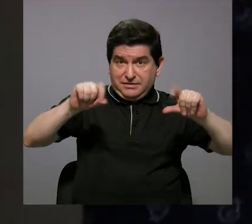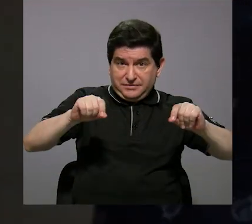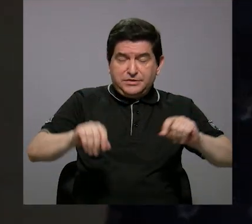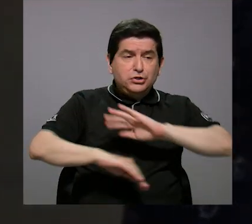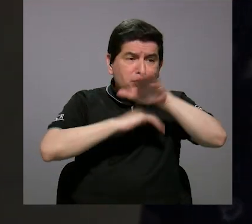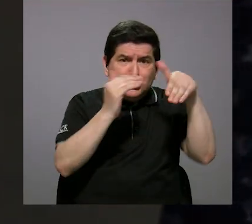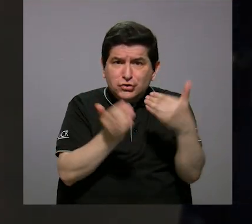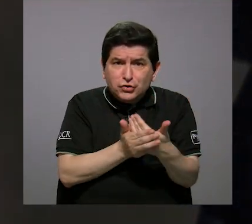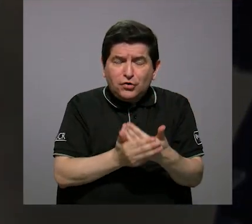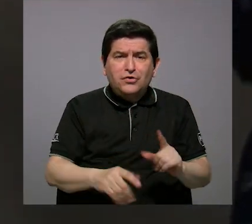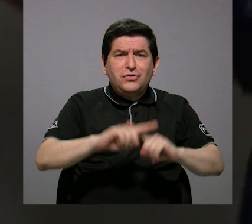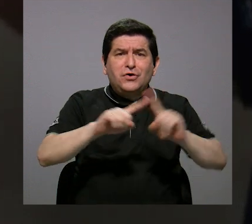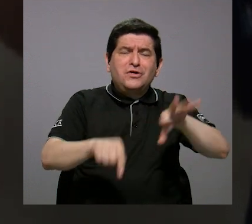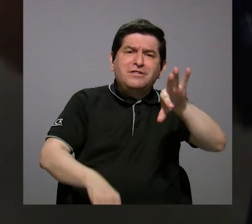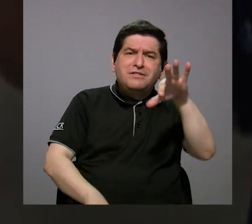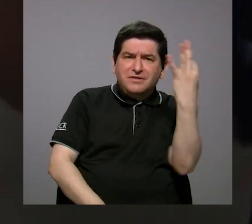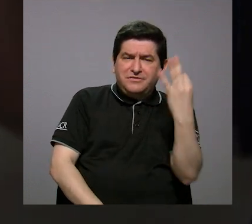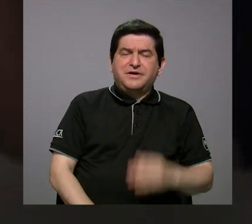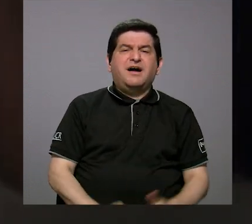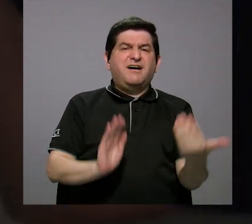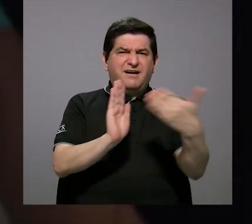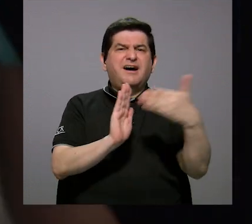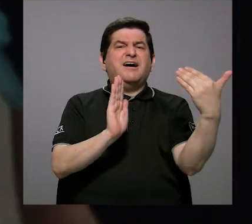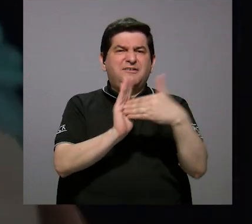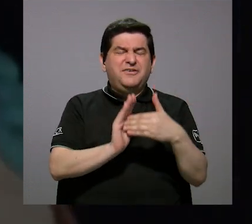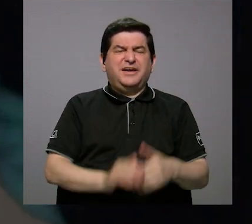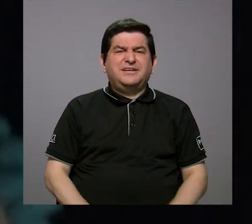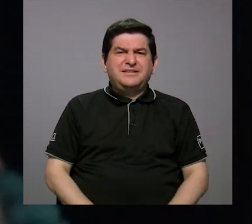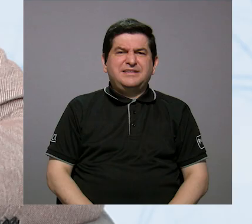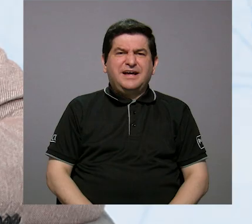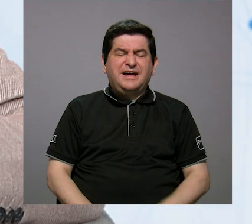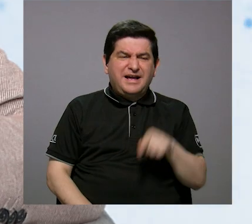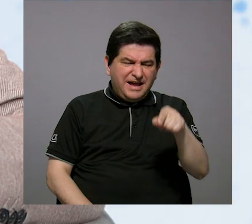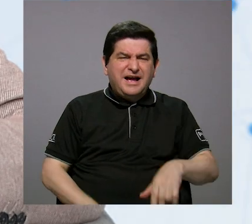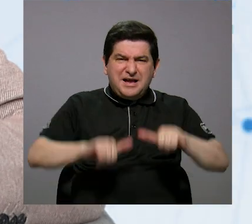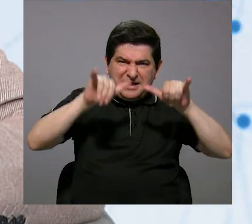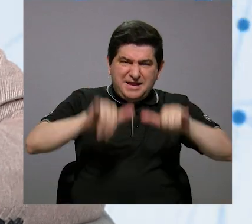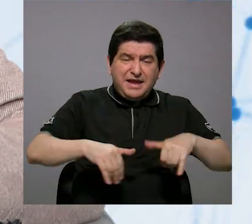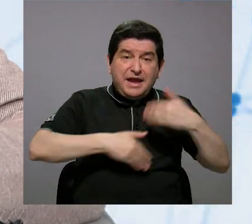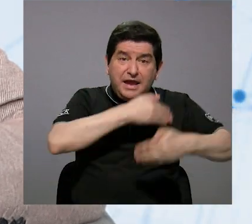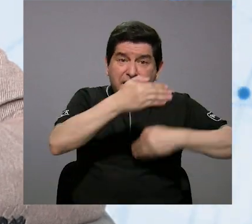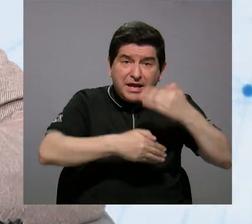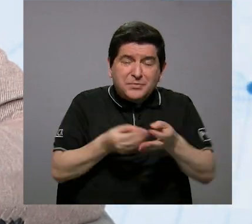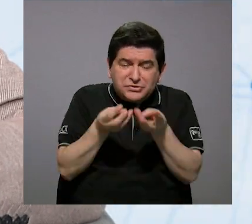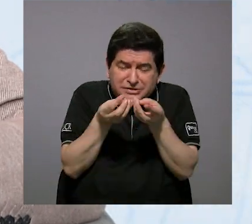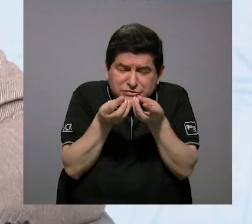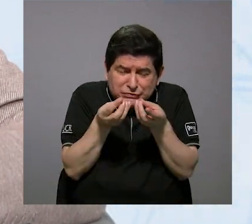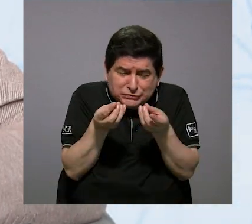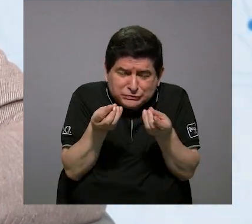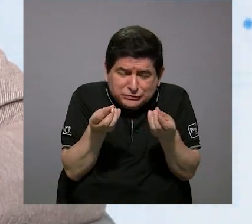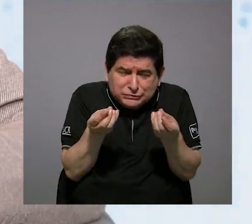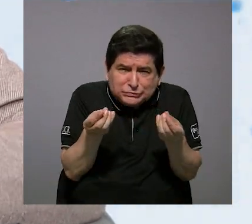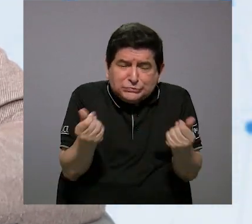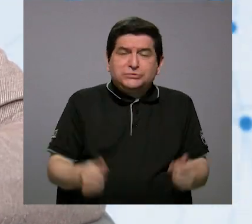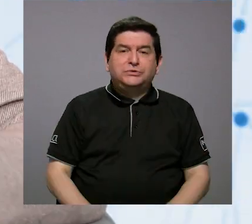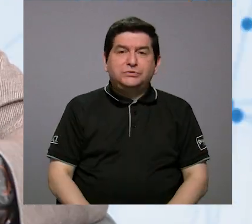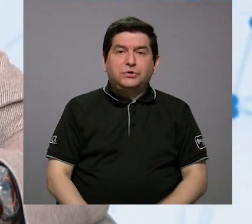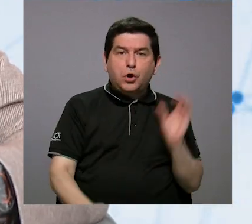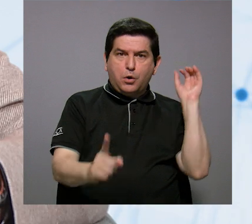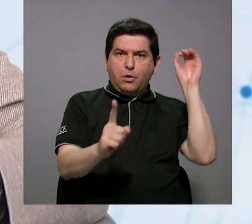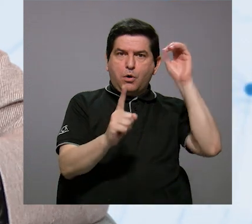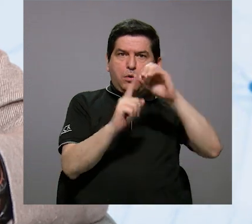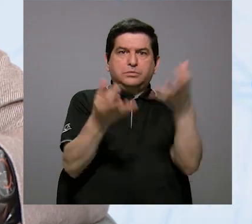etcétera. Todo eso de una u otra manera afecta la conservación cuando empiezan los procesos de degradación. Uno